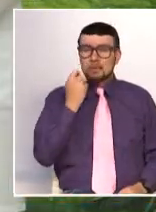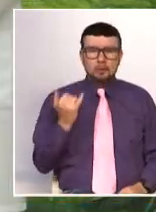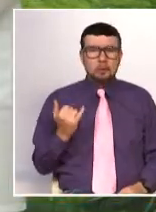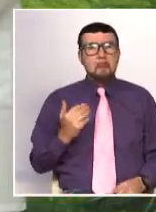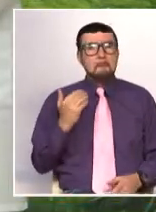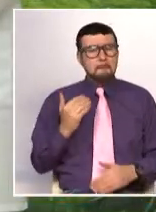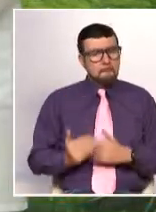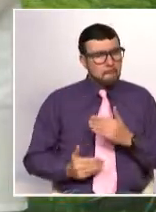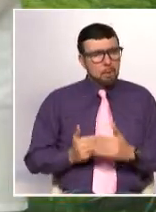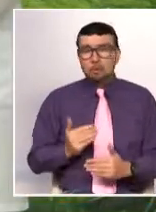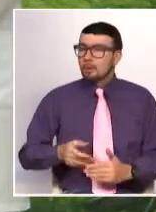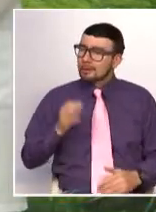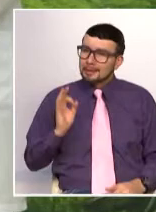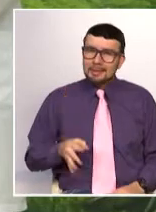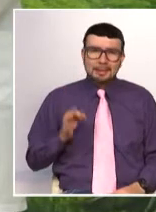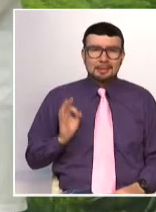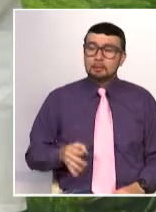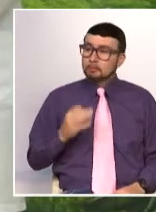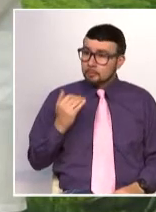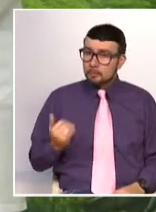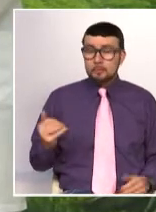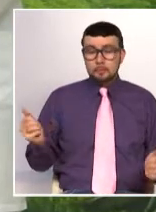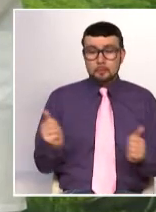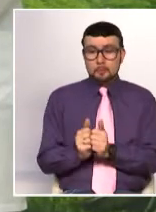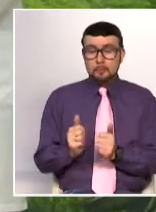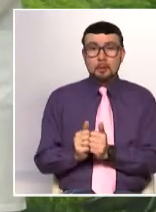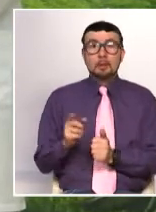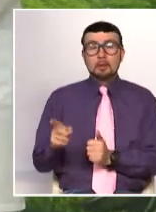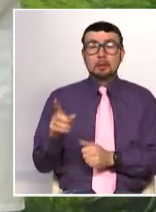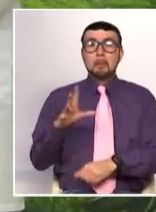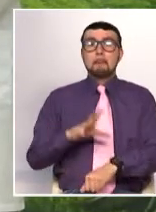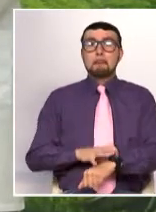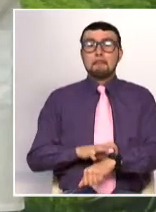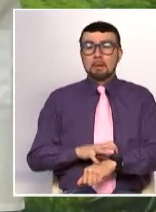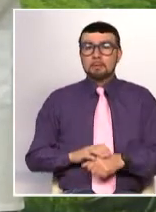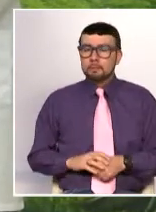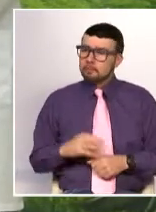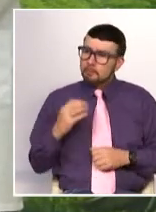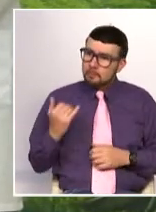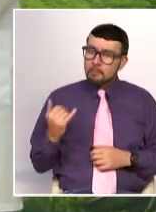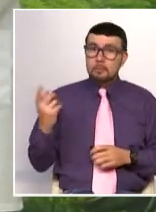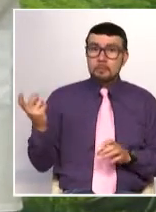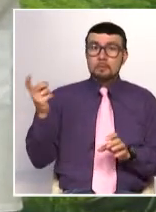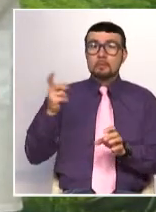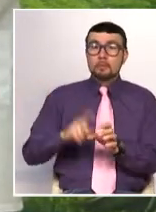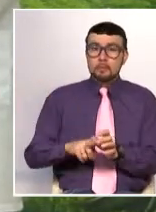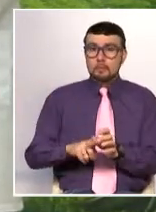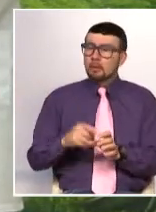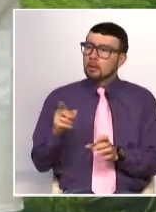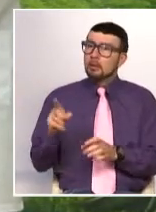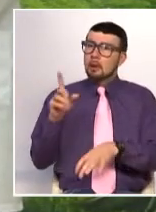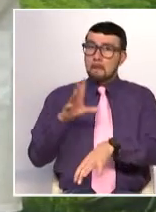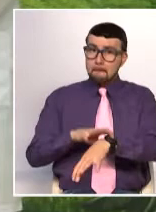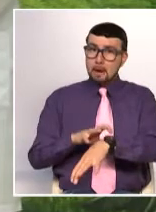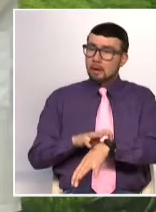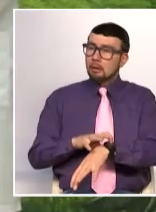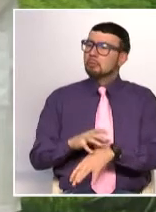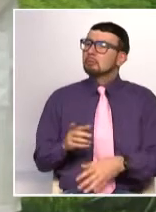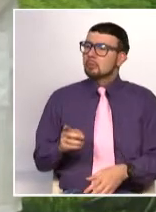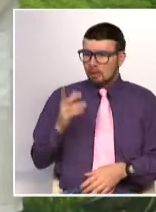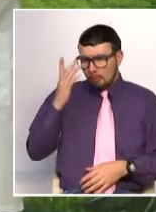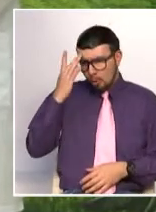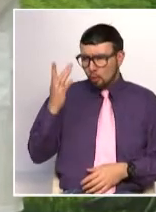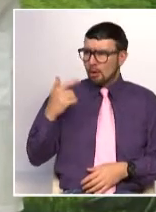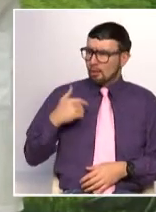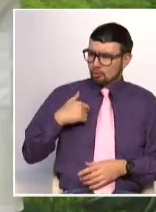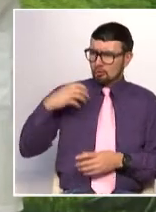de la mano en la consulta médica y los pacientes entran a nuestra consulta o piden una consulta médica pero porque me van a pasar